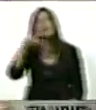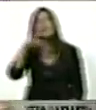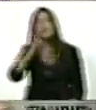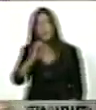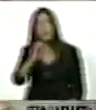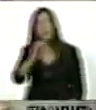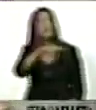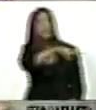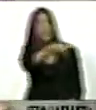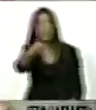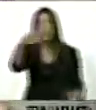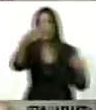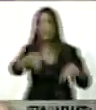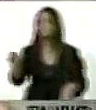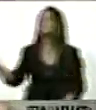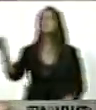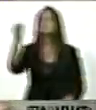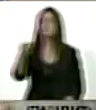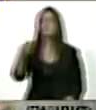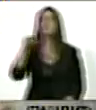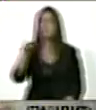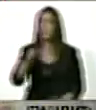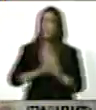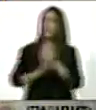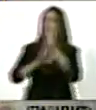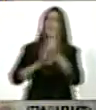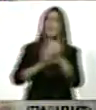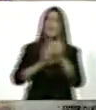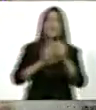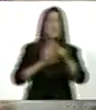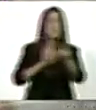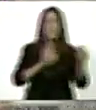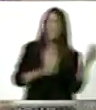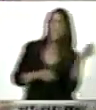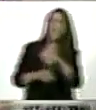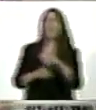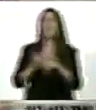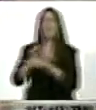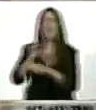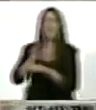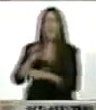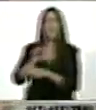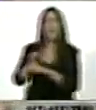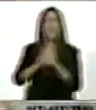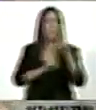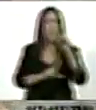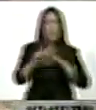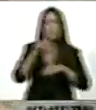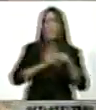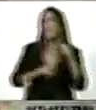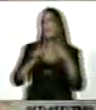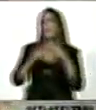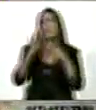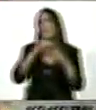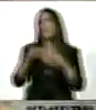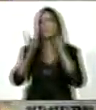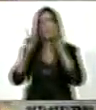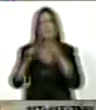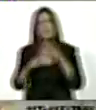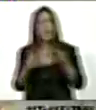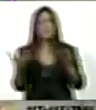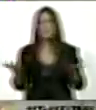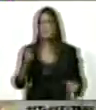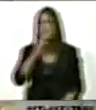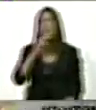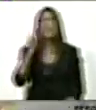consenso a hablar como vocero de la MUD, y después todos le cayeron encima, lo insultaron por Twitter, le dijeron que no estaba autorizado, que se habían enterado